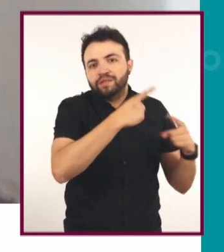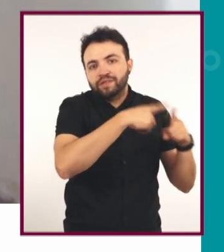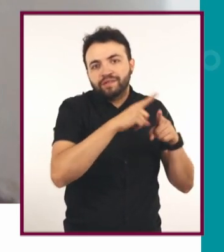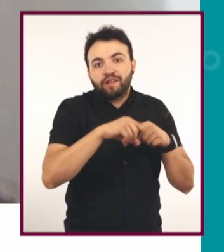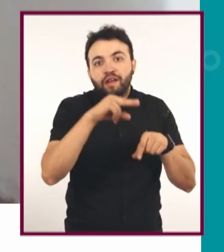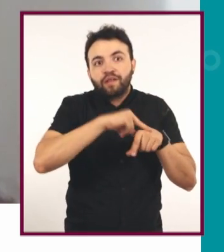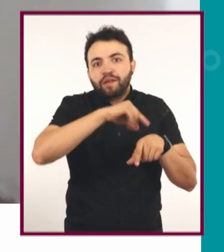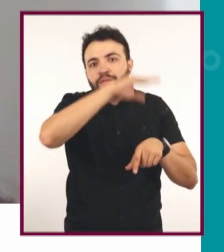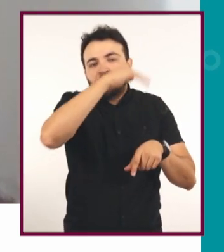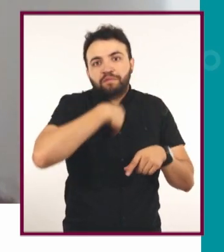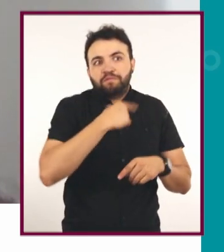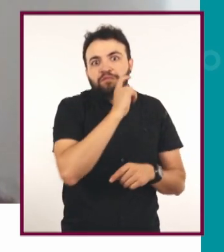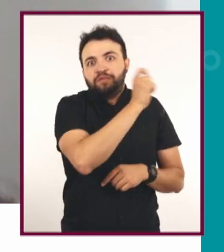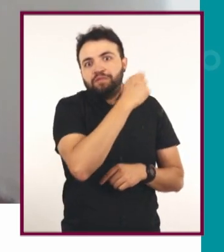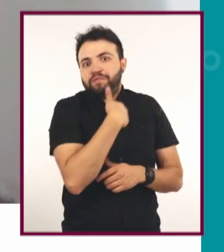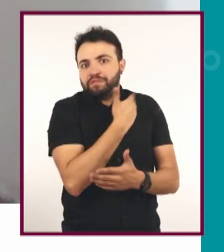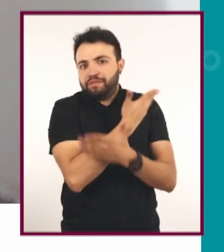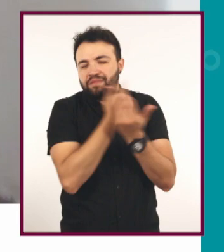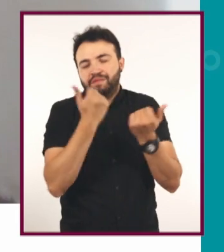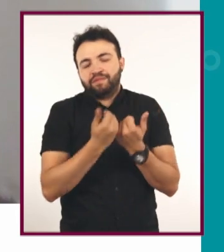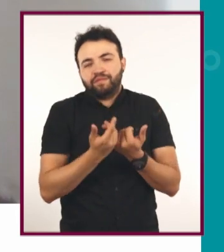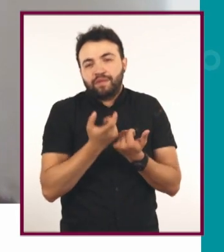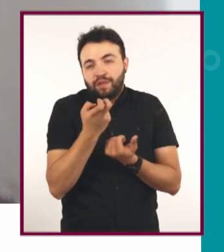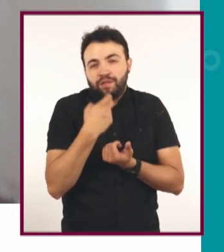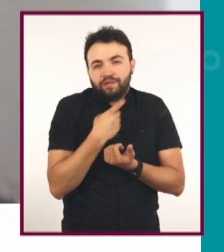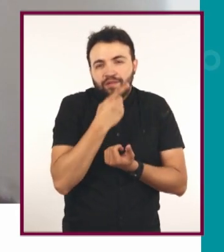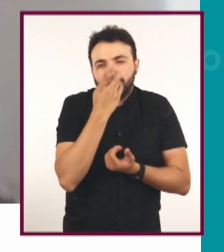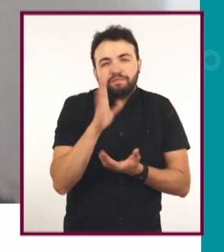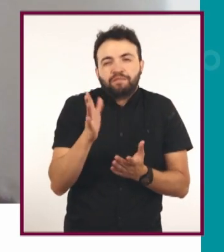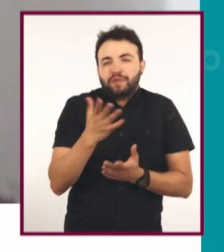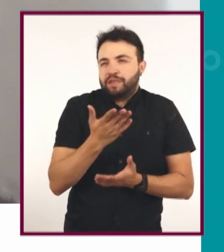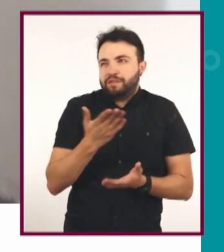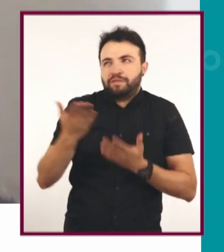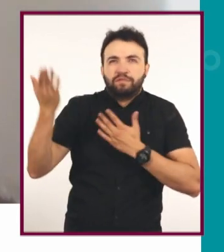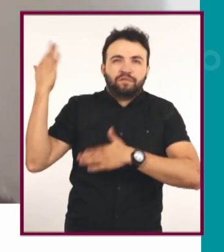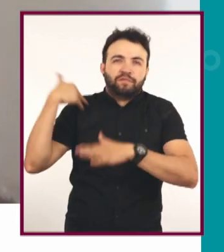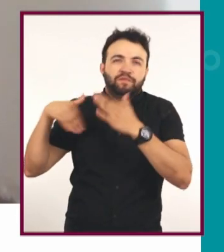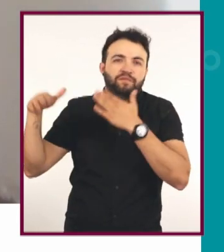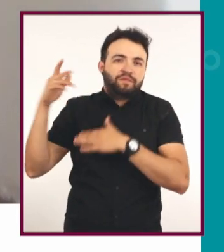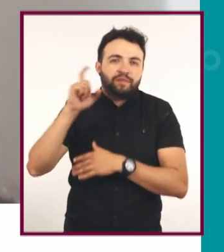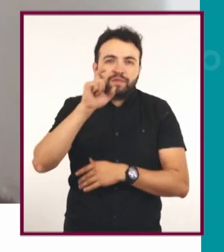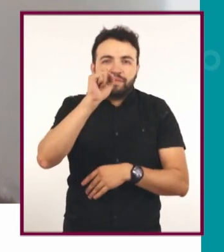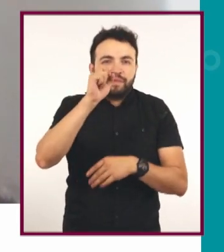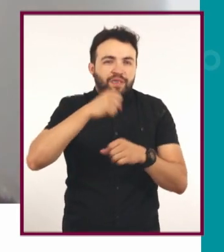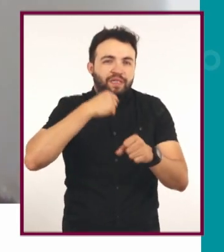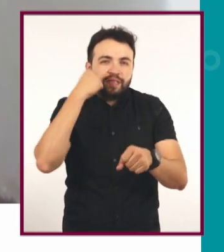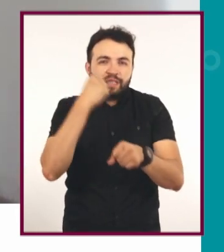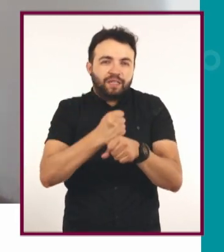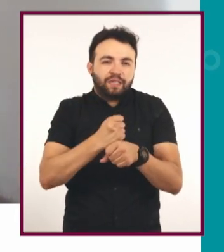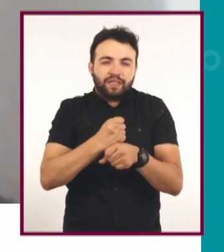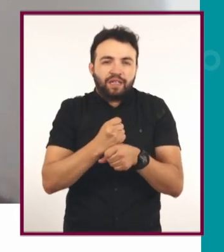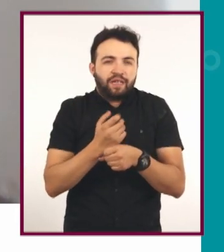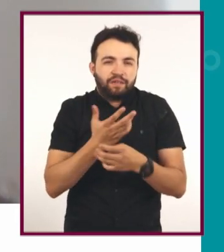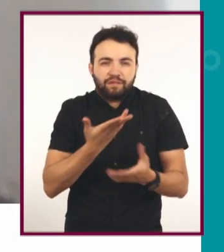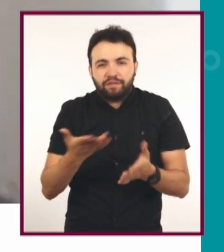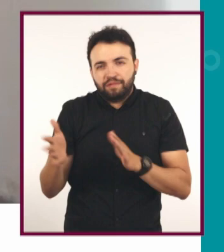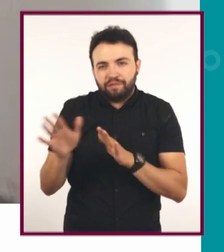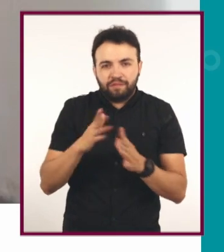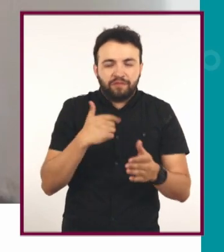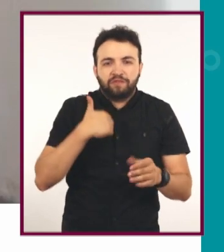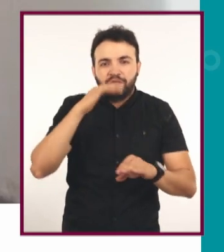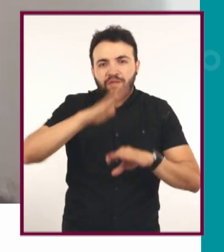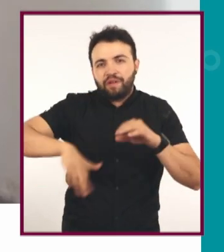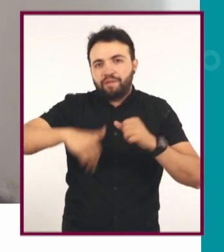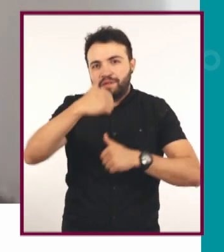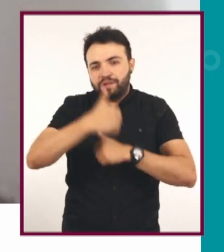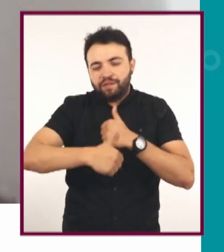extranjero. Y, pues, no sé si hubiera completado un doctorado o no, ¿no? Estoy hablando desde hace casi ya, pues sí, casi 20